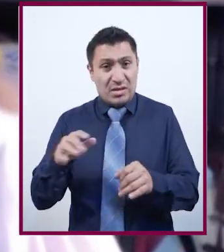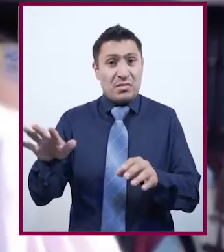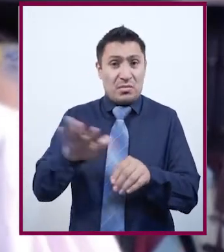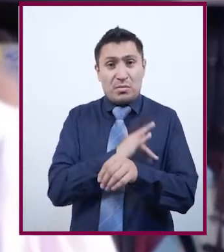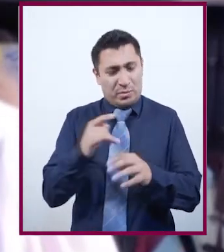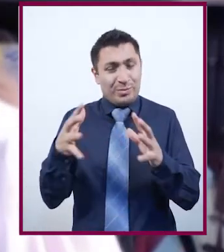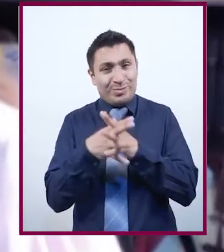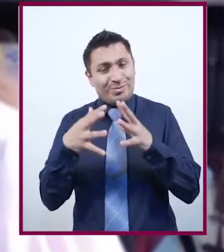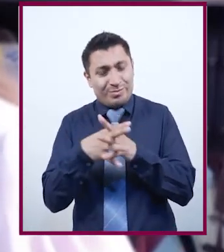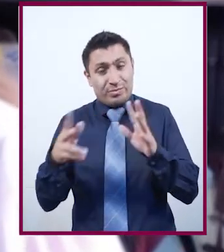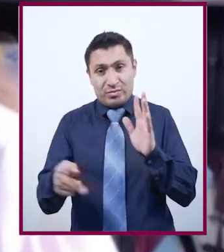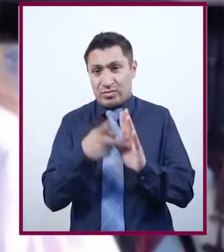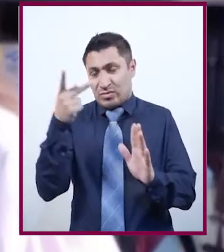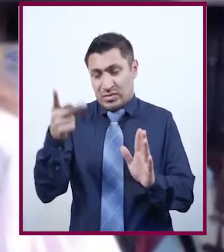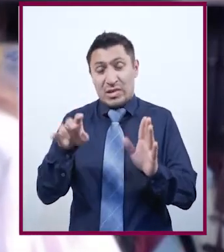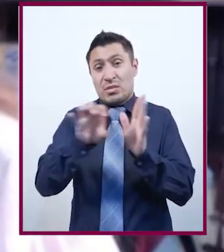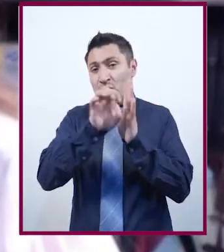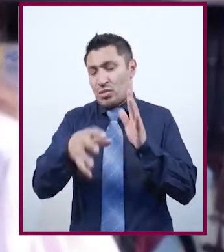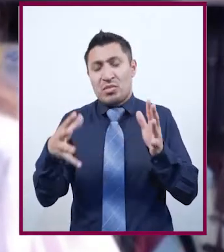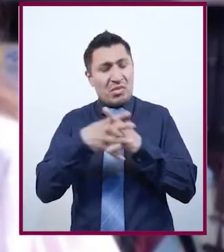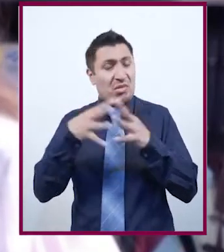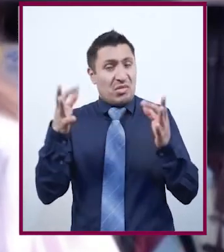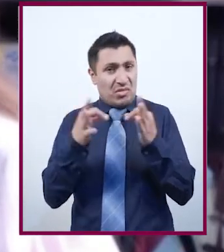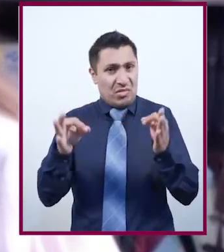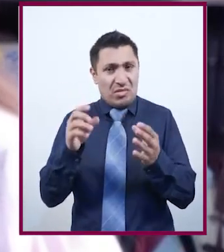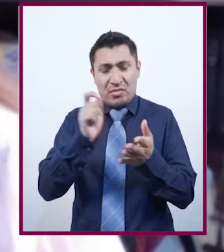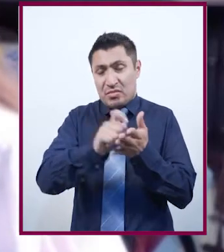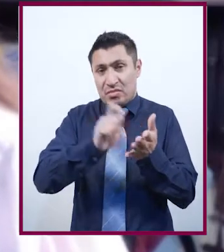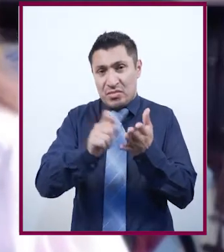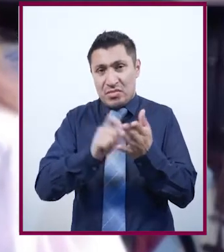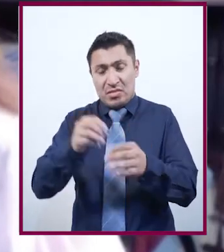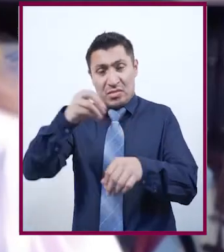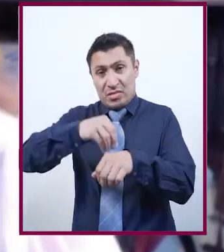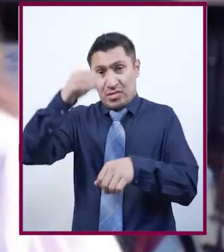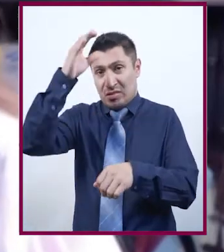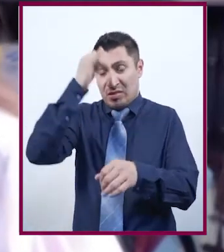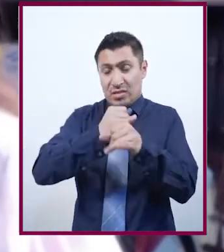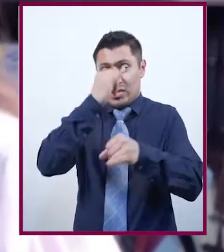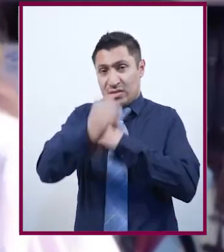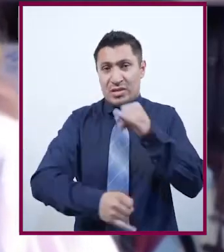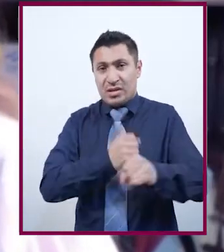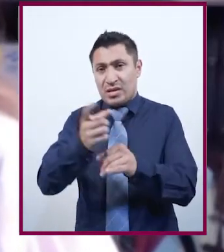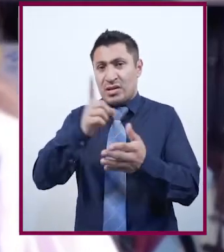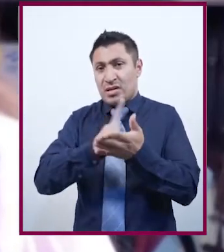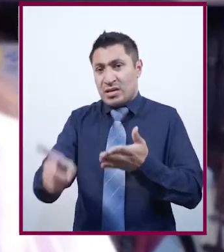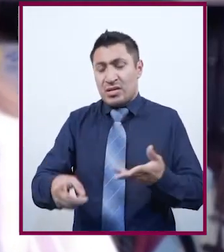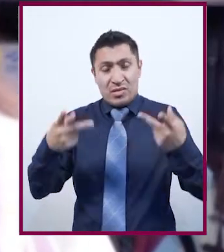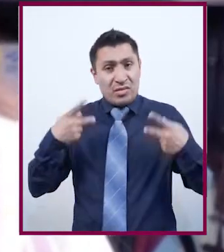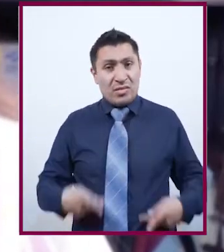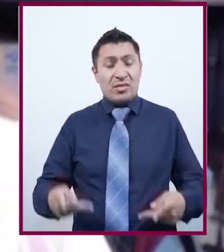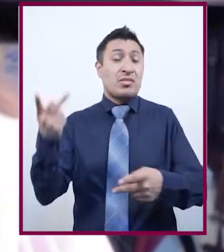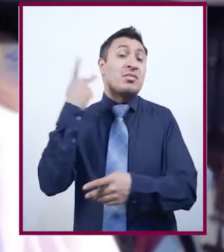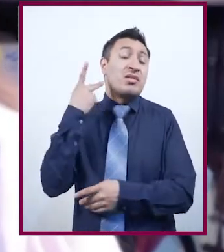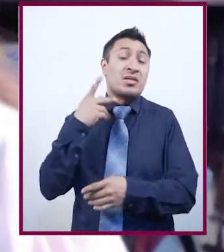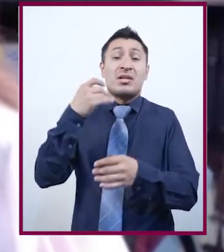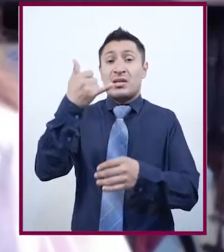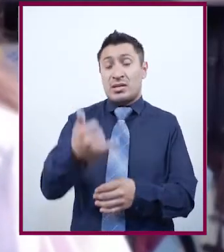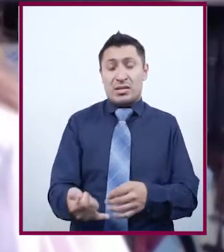Fría, surge el Pacto Internacional de Derechos Civiles y Políticos y el Pacto Internacional de Derechos